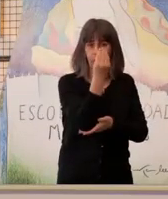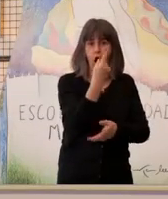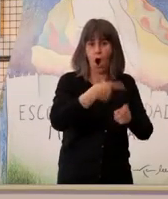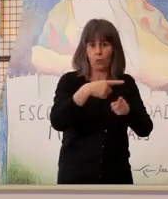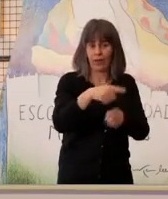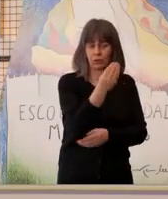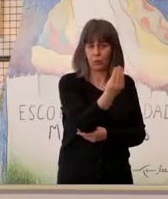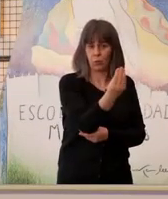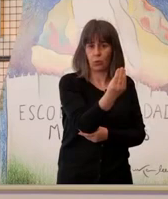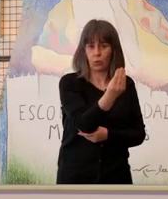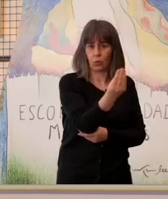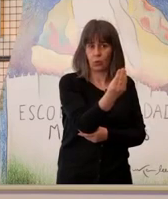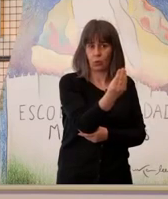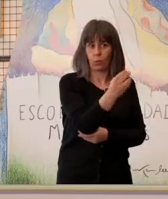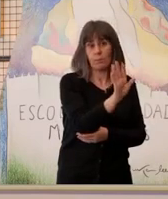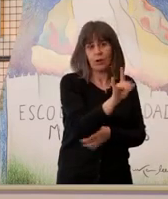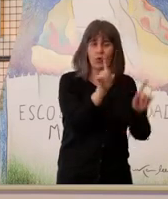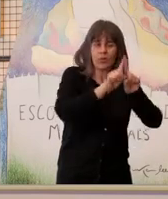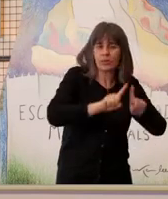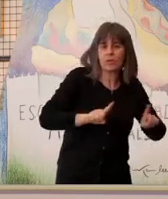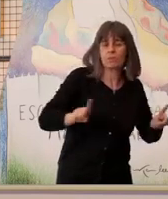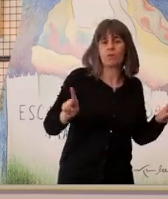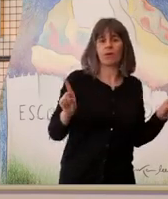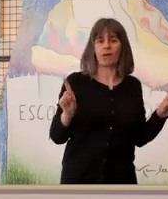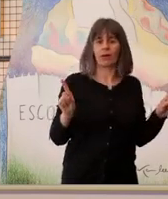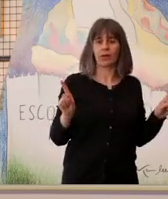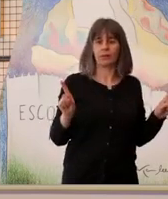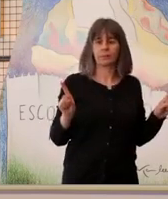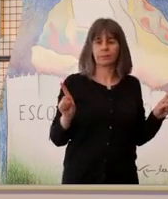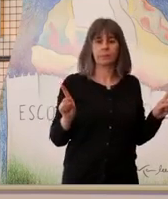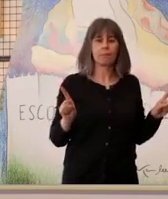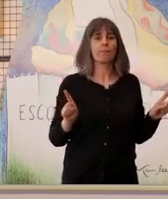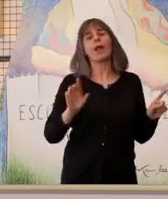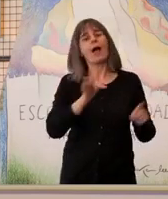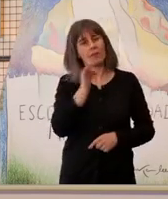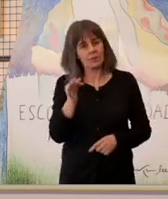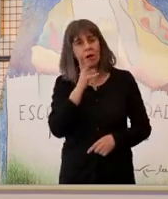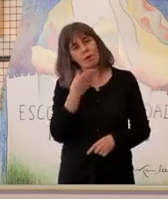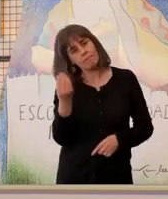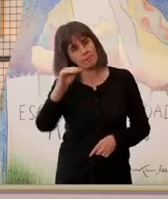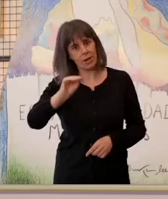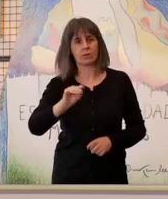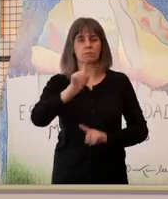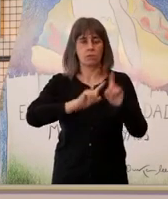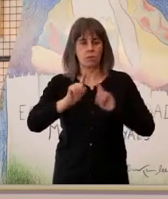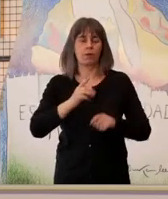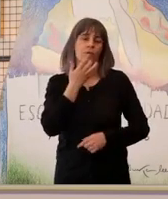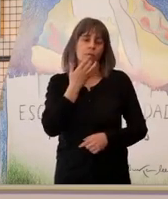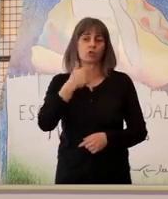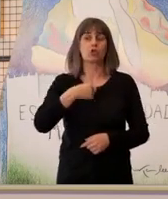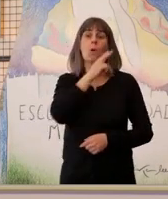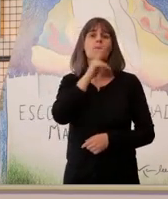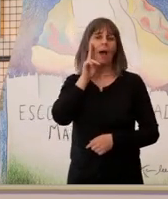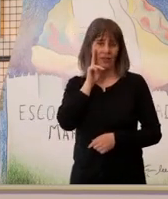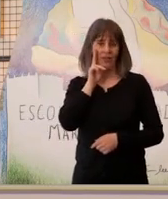pero de lo están vendiendo con una dificultad añadida cuando a mí mi madre me hacía fregar los platos y a mis hermanos les dejaba